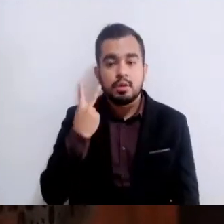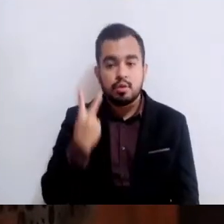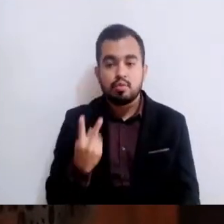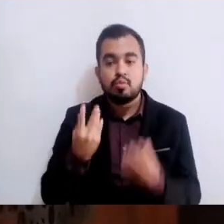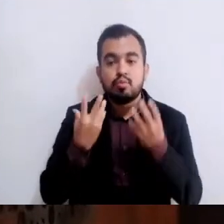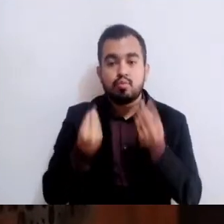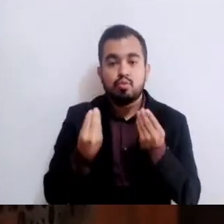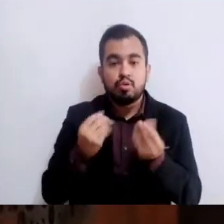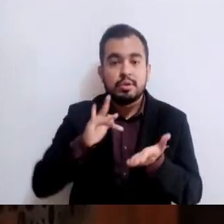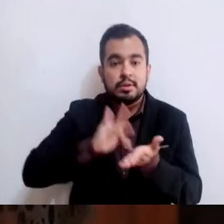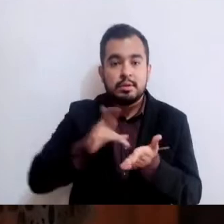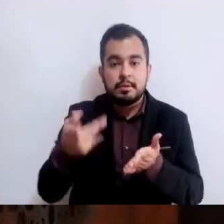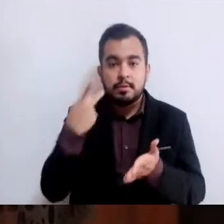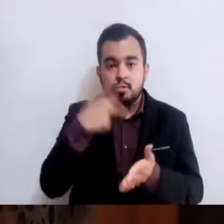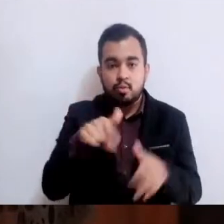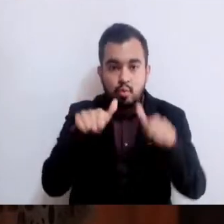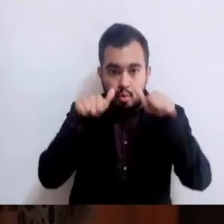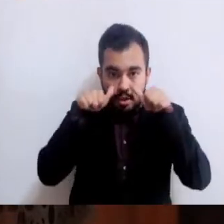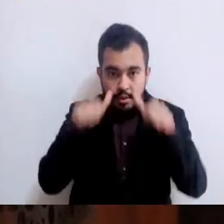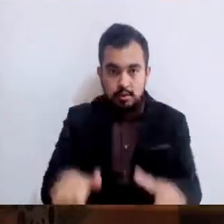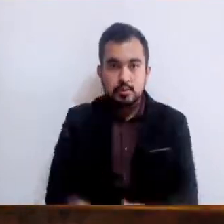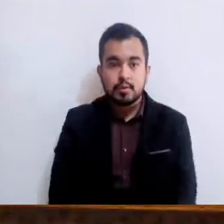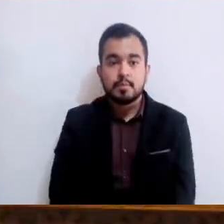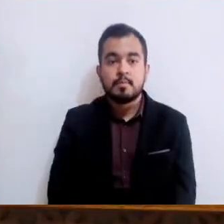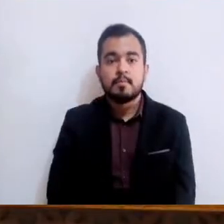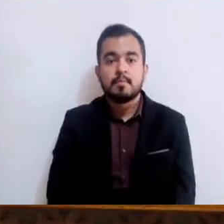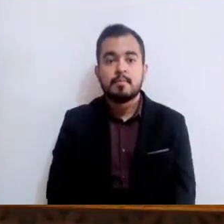Muchísimas gracias por su atención. Gracias.